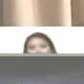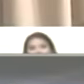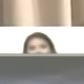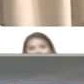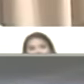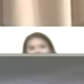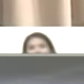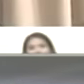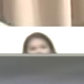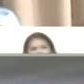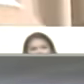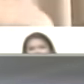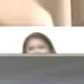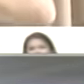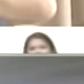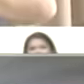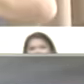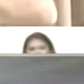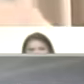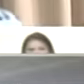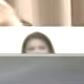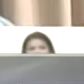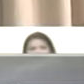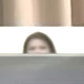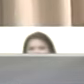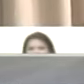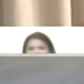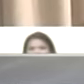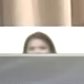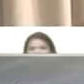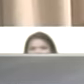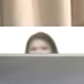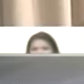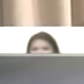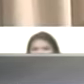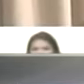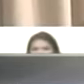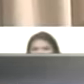una polarización, es decir, un cambio de cable que pudo haber